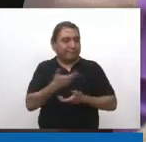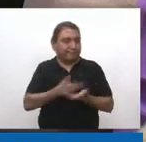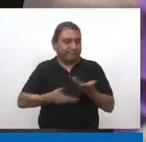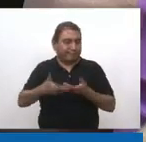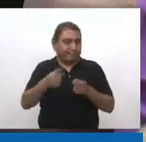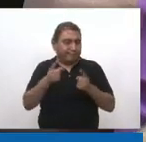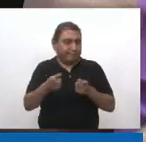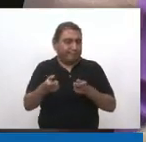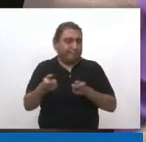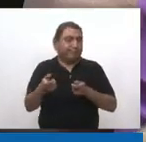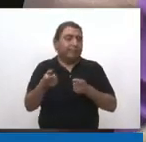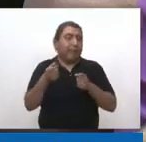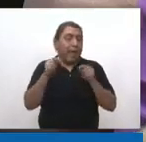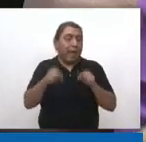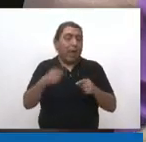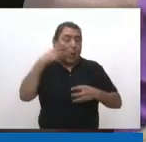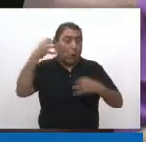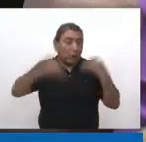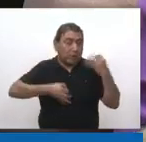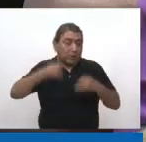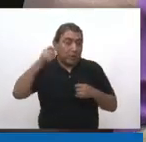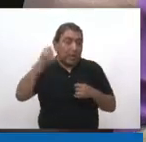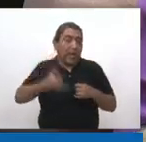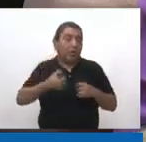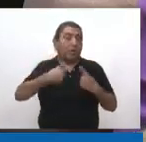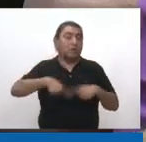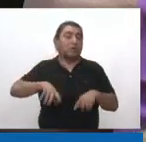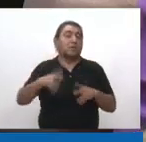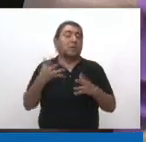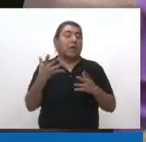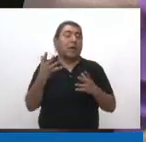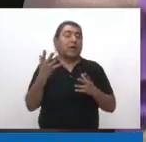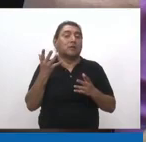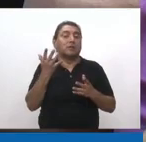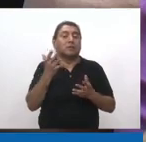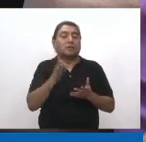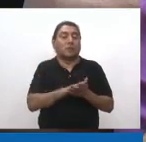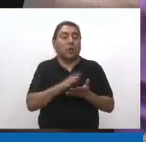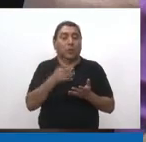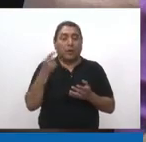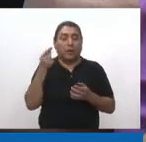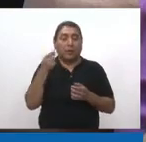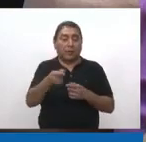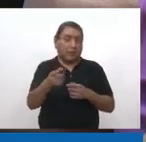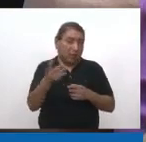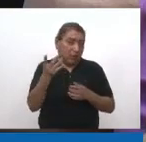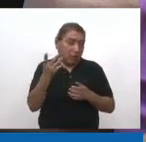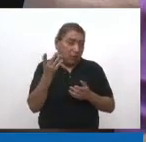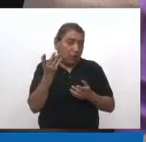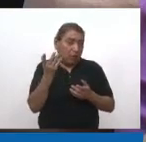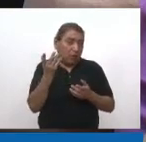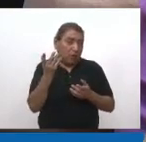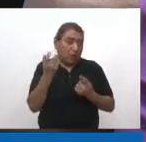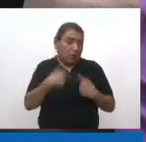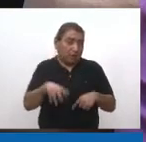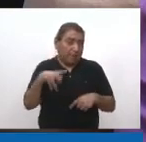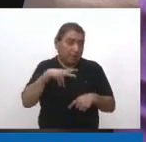también la justicia tiene una frondosa jurisprudencia respecto del dictado de inconstitucionalidades en los casos en